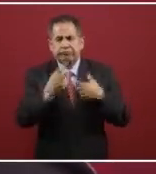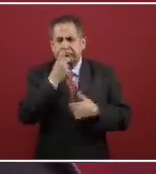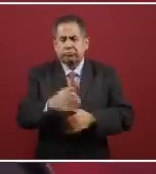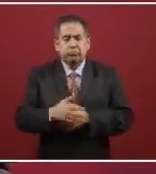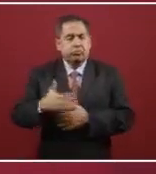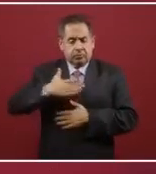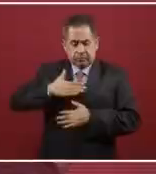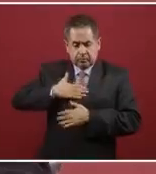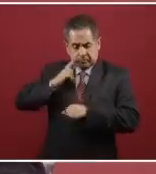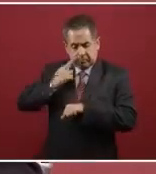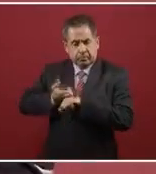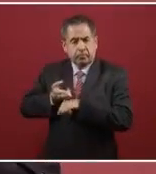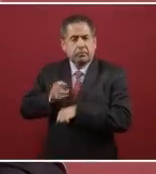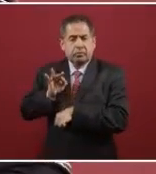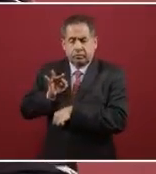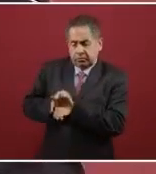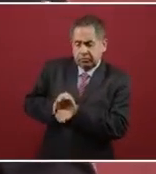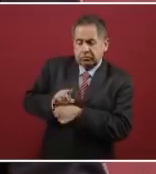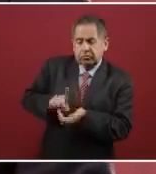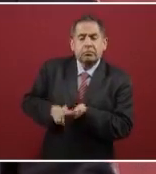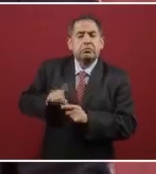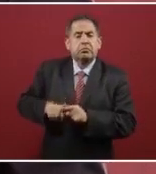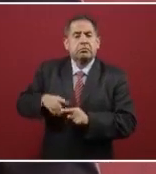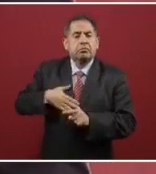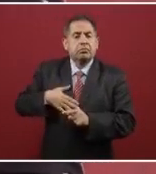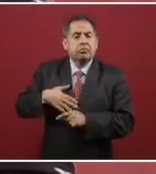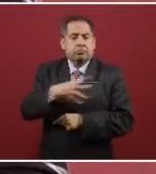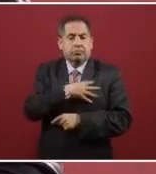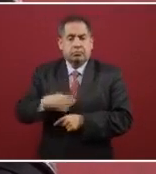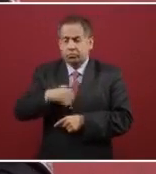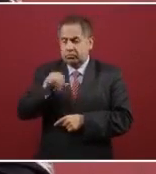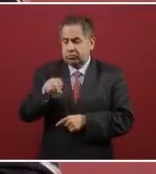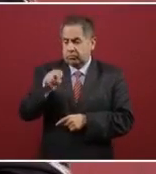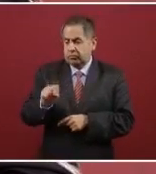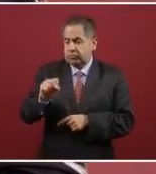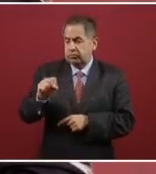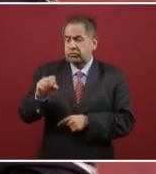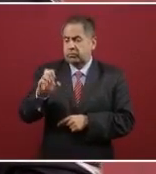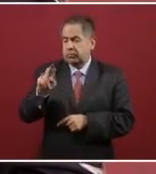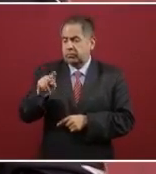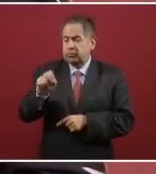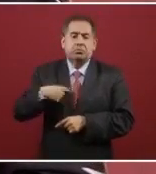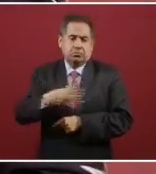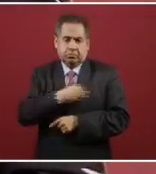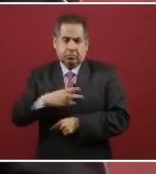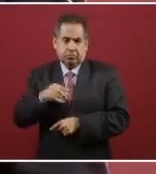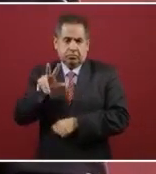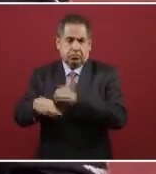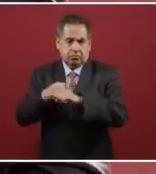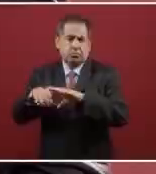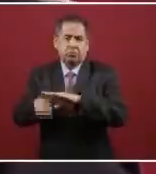Solo me hago cargo de Jesús Ernesto porque es menor de edad,